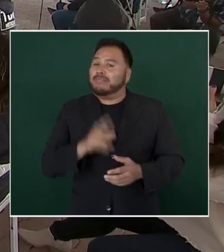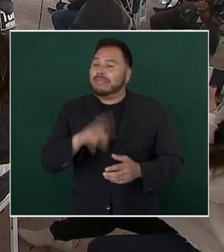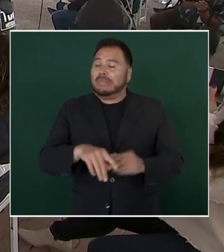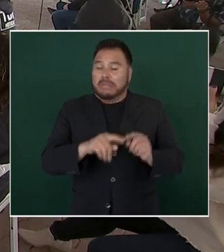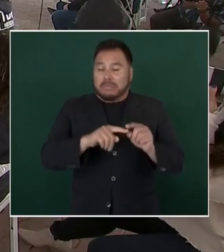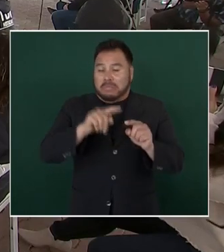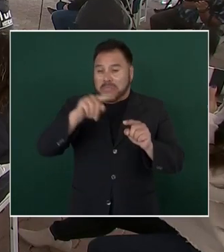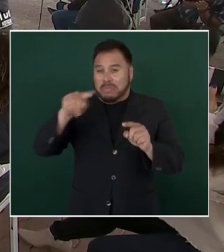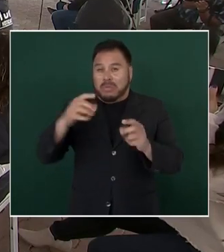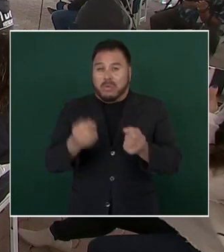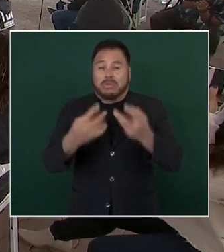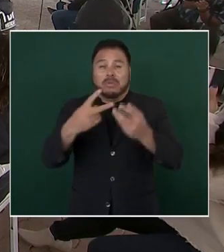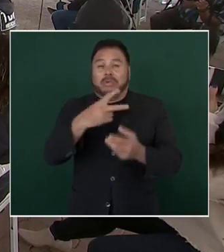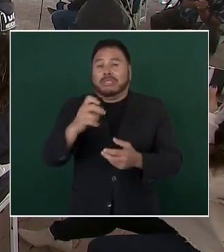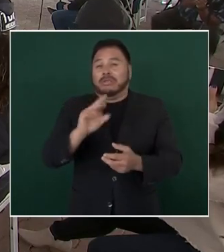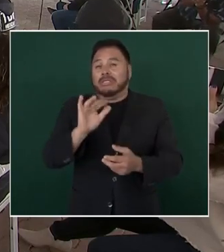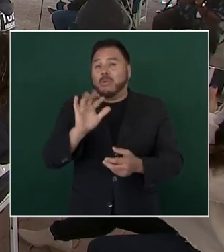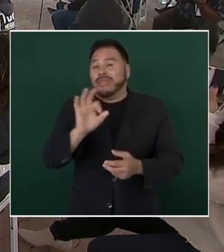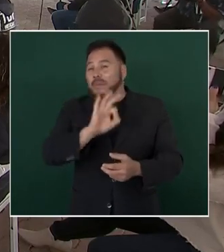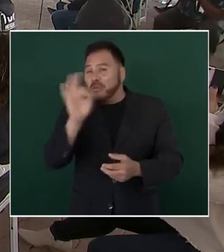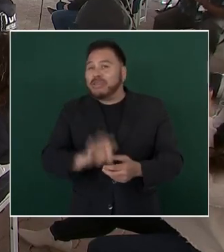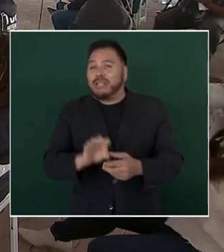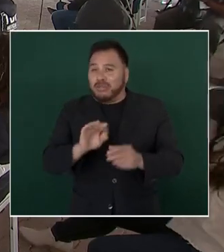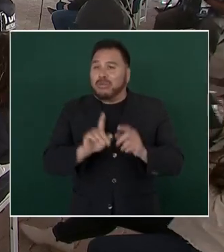como de 250%.